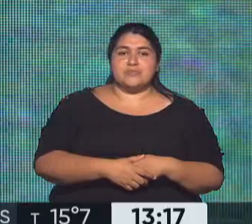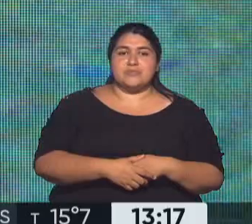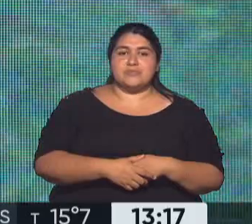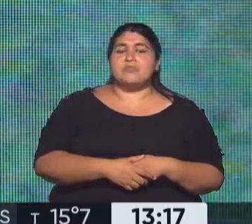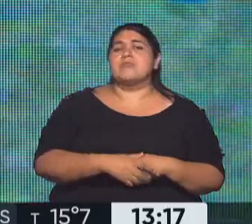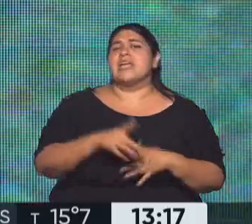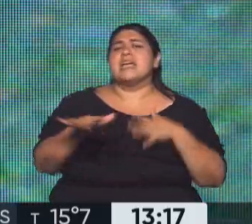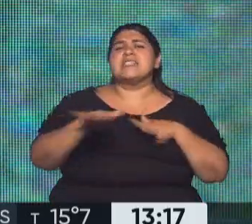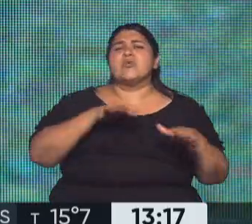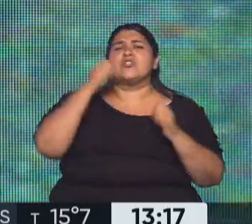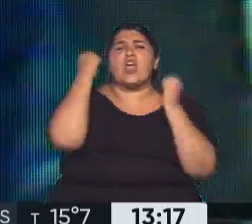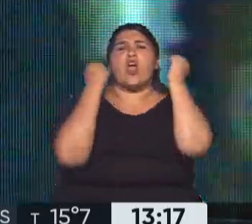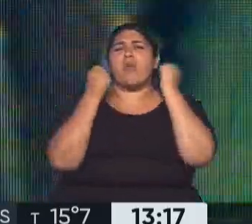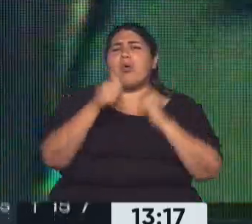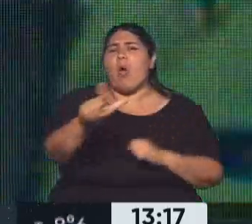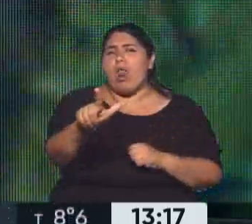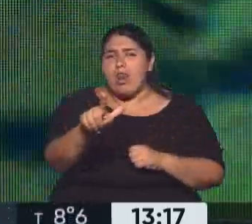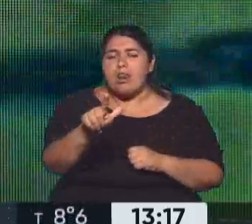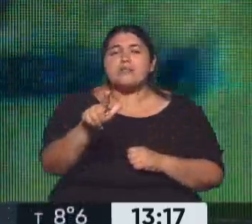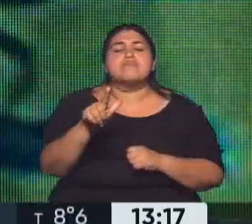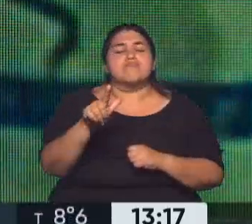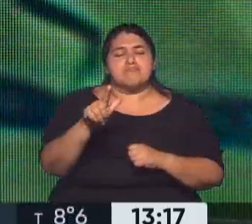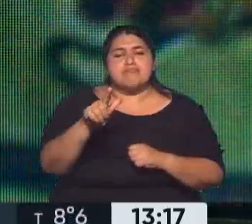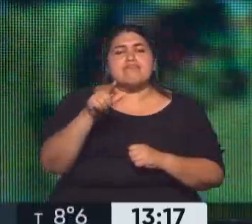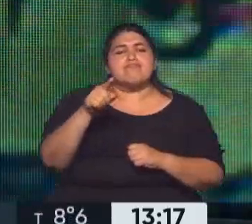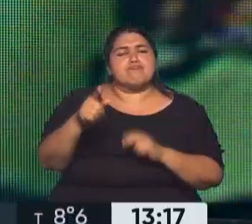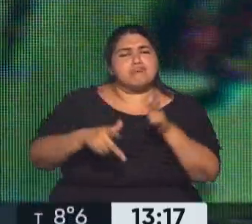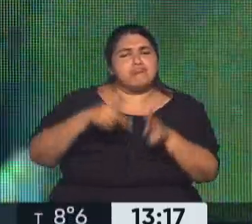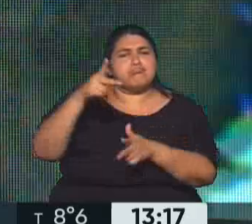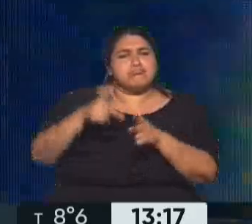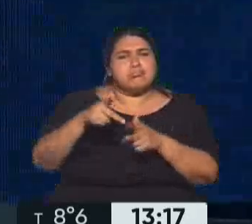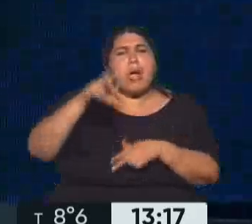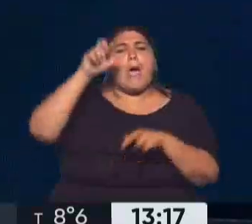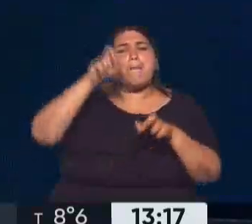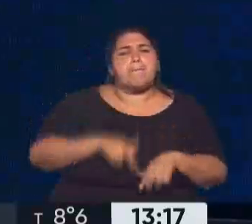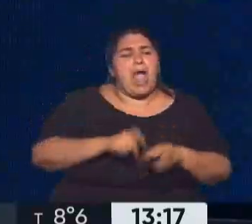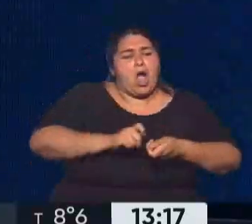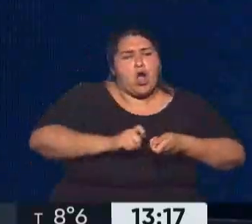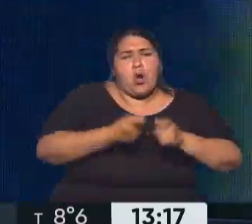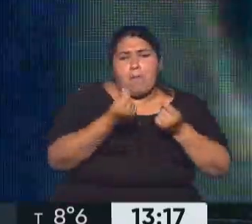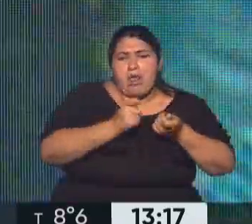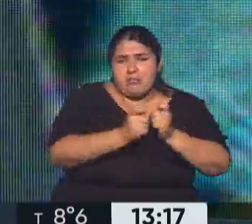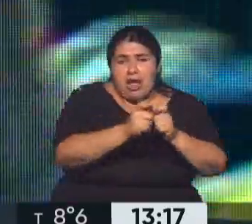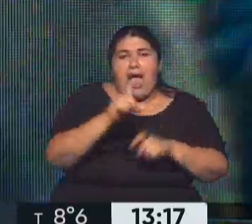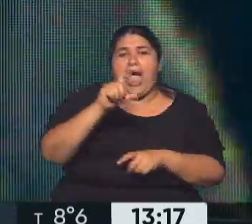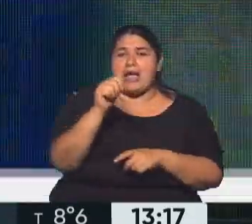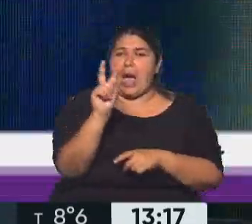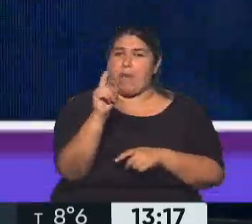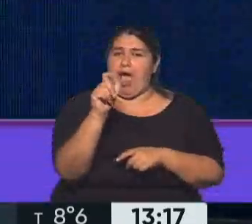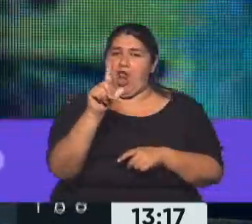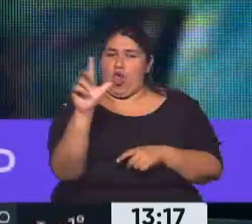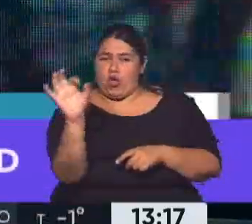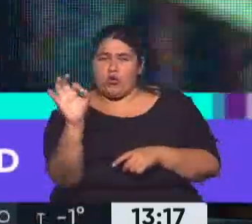¿Y cuál era la situación económica, no? Recordamos palabras que todavía suenan muy fuerte. El plan de convertibilidad, Domingo Cavallo, uno de los